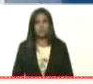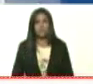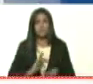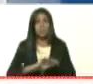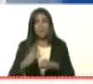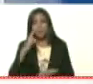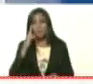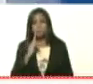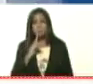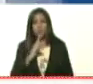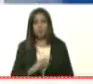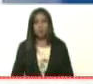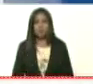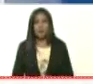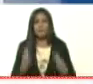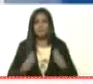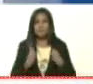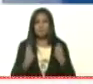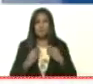Bolívar vivió